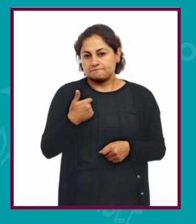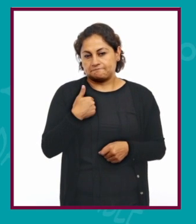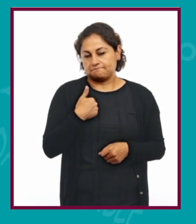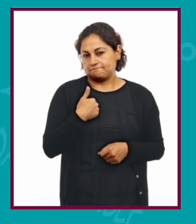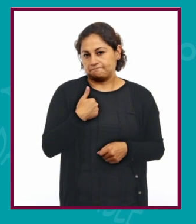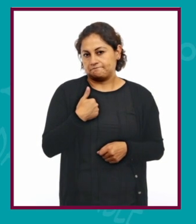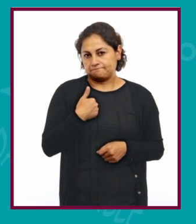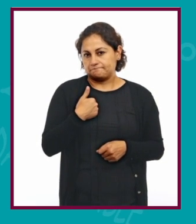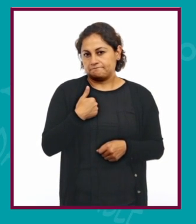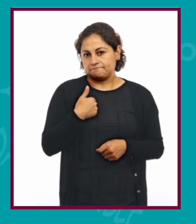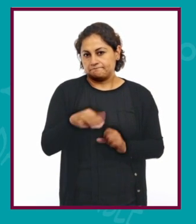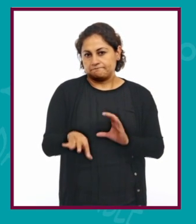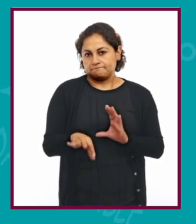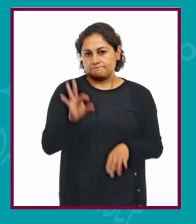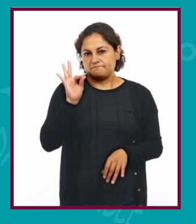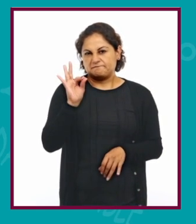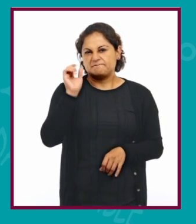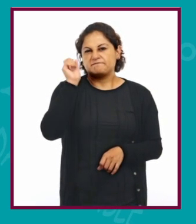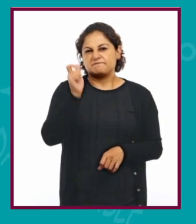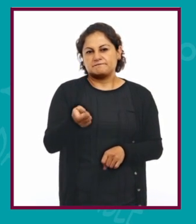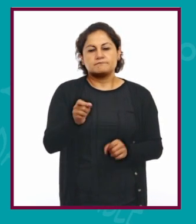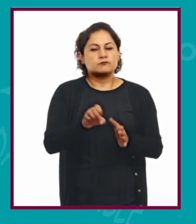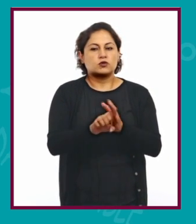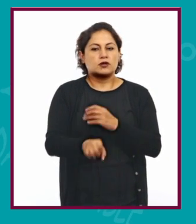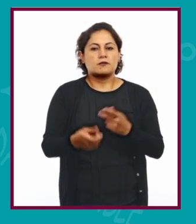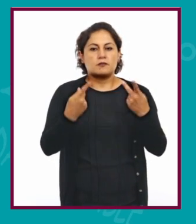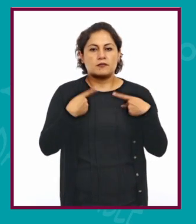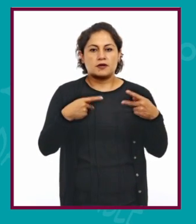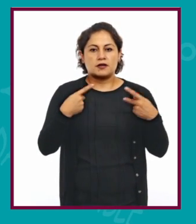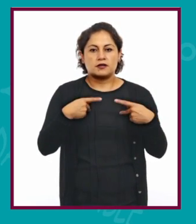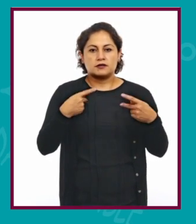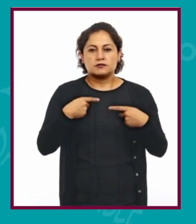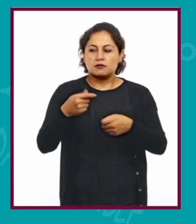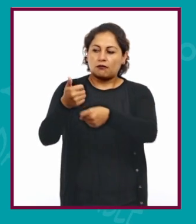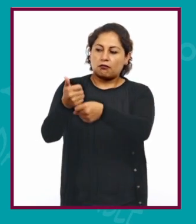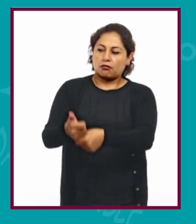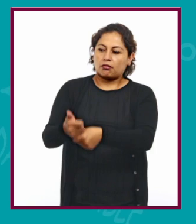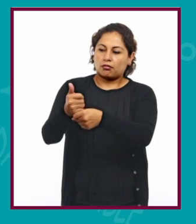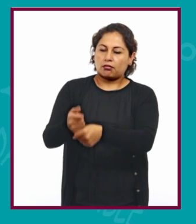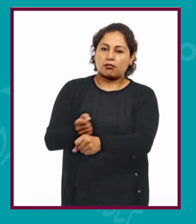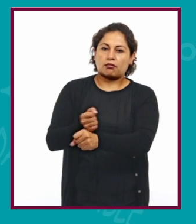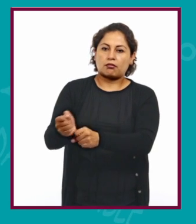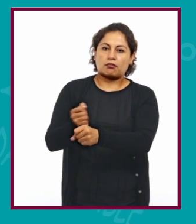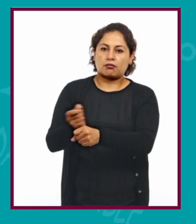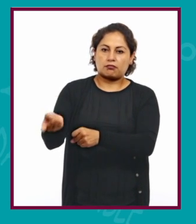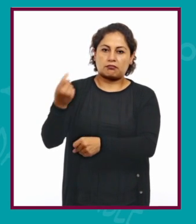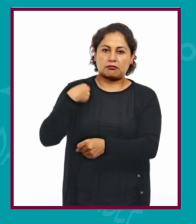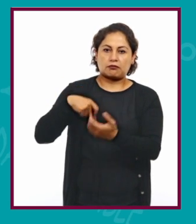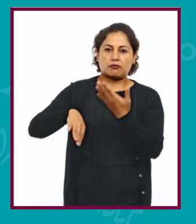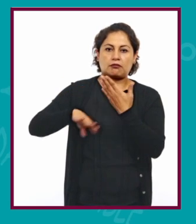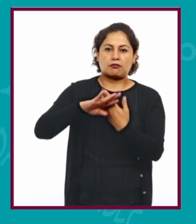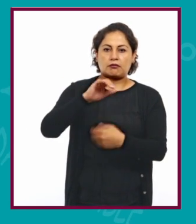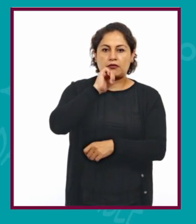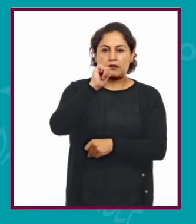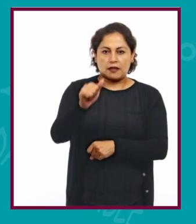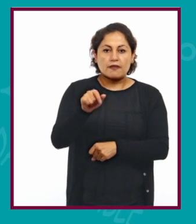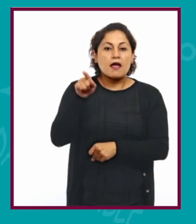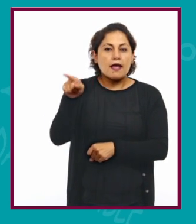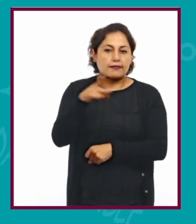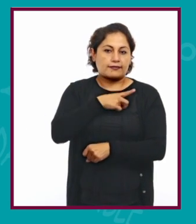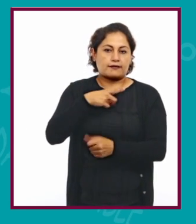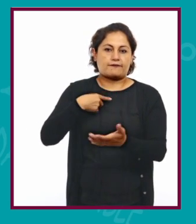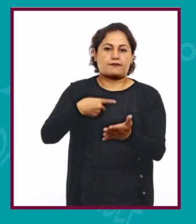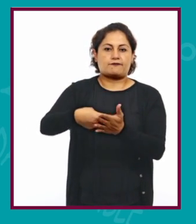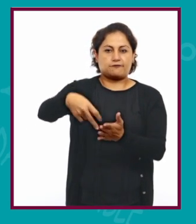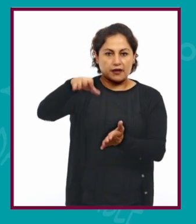Simplemente lo elegirían porque pues no les pueden hacer nada. La persona no puede hacer nada hasta que tenga